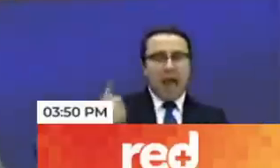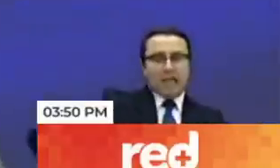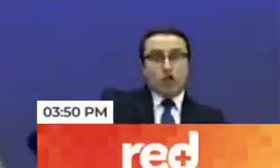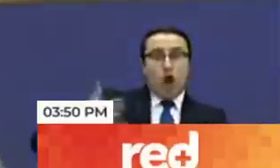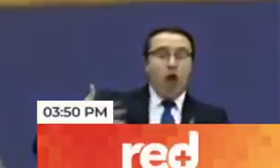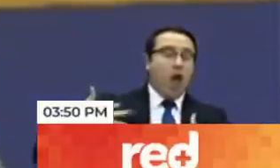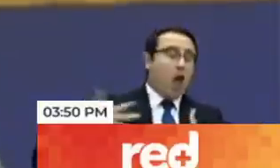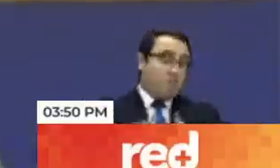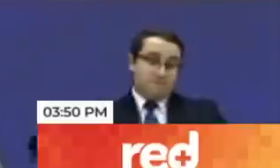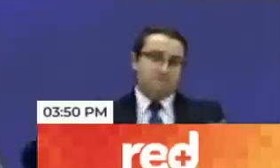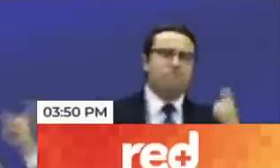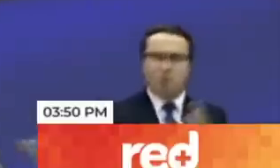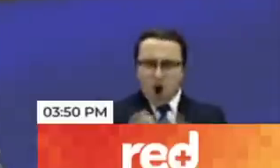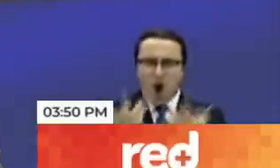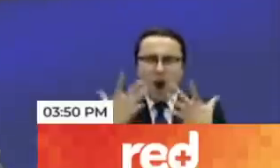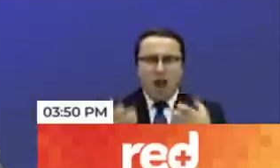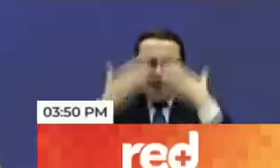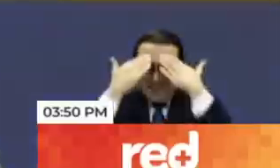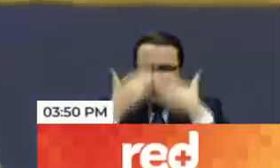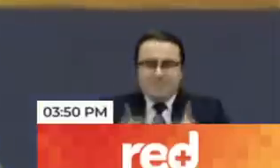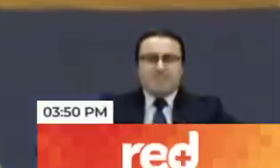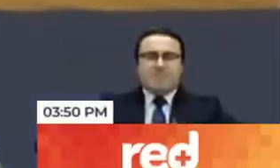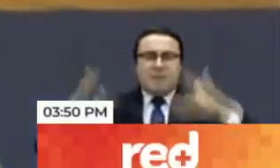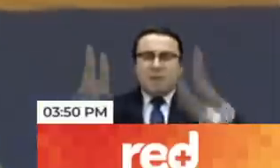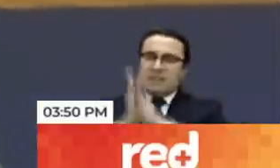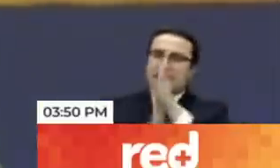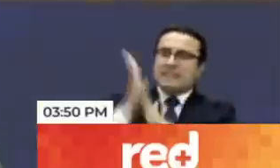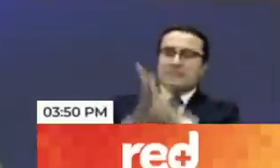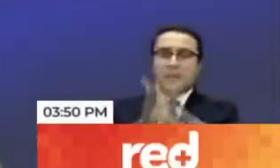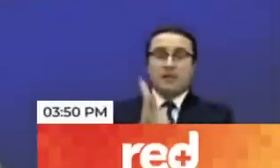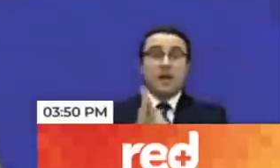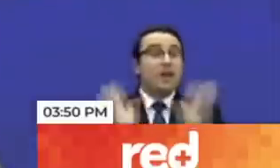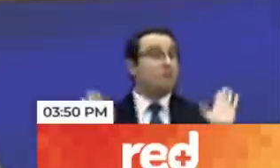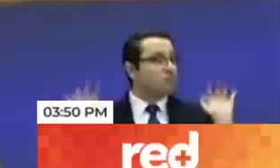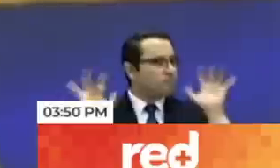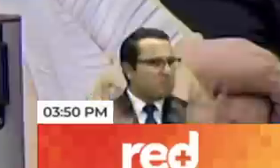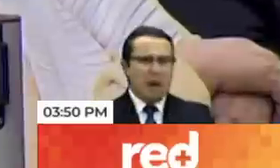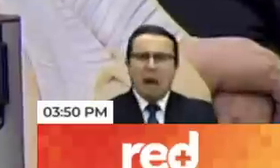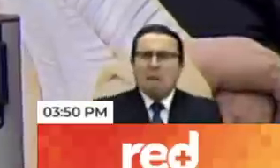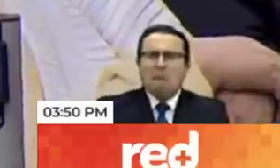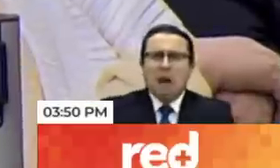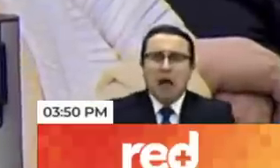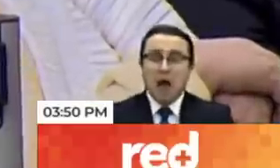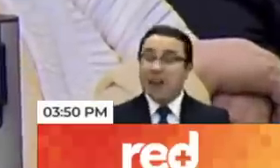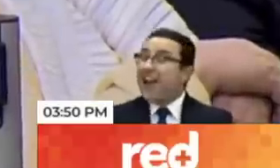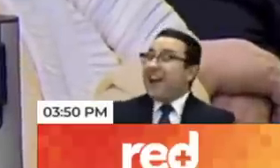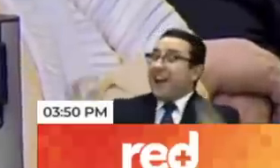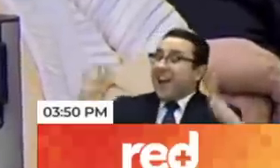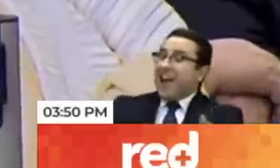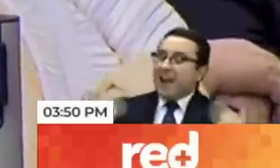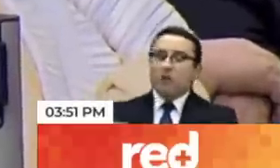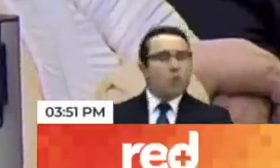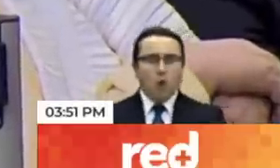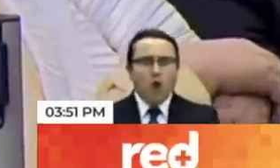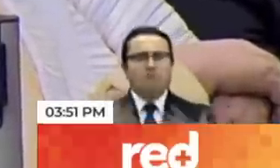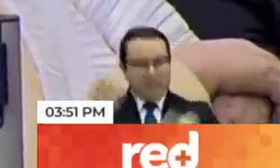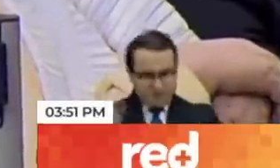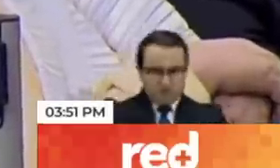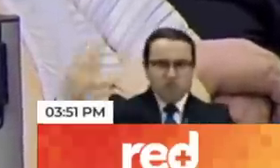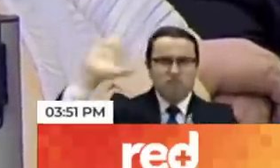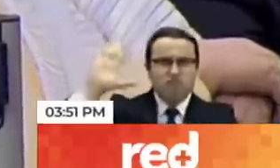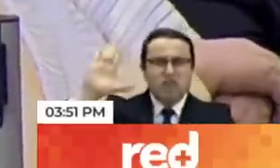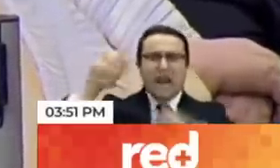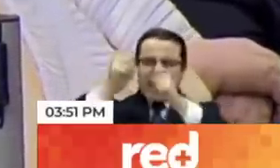vinimos a hacer? No solo a celebrar. Venimos a comprometernos a hacer del Estado un sembrador de la cultura de la